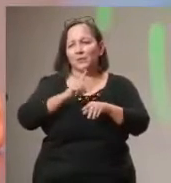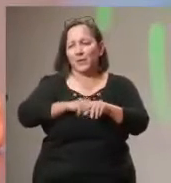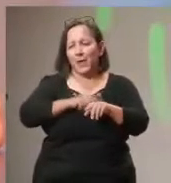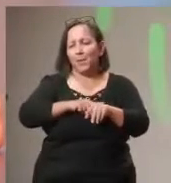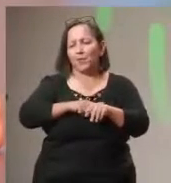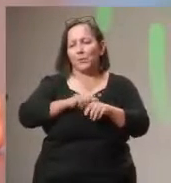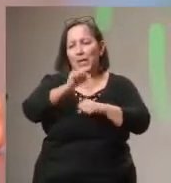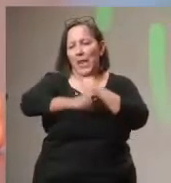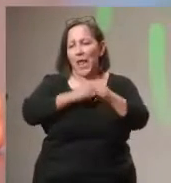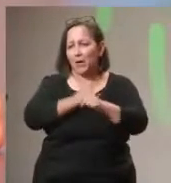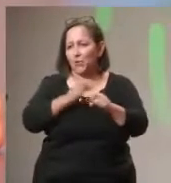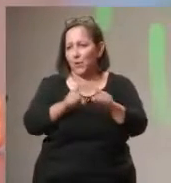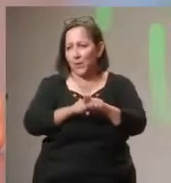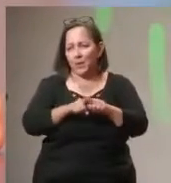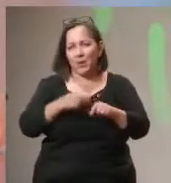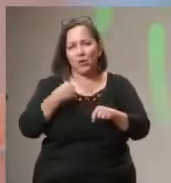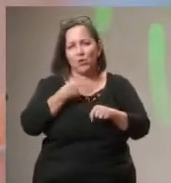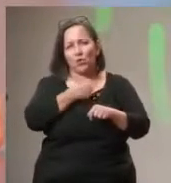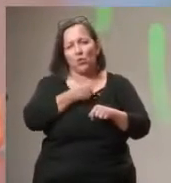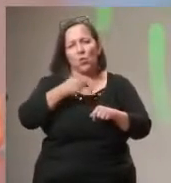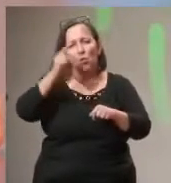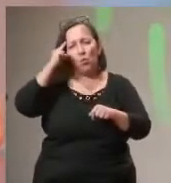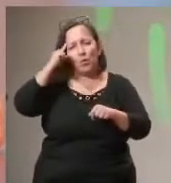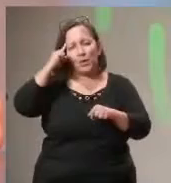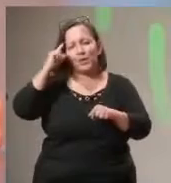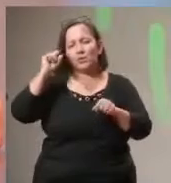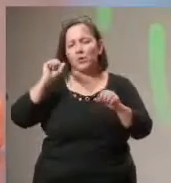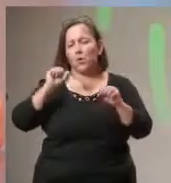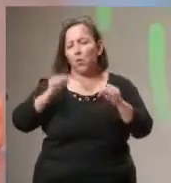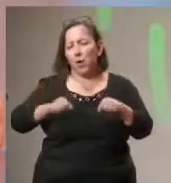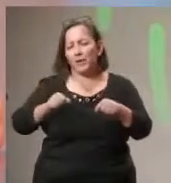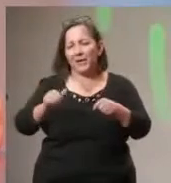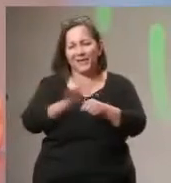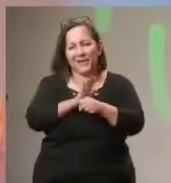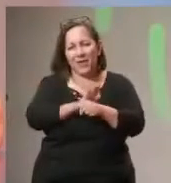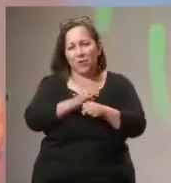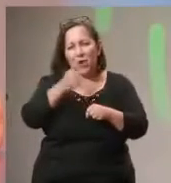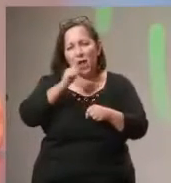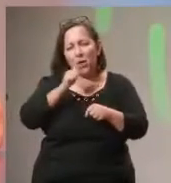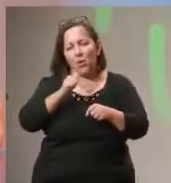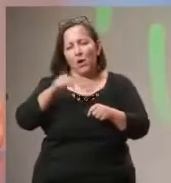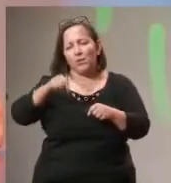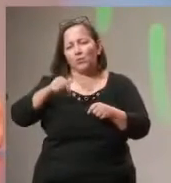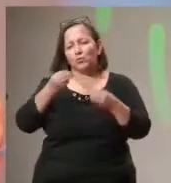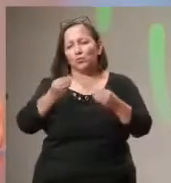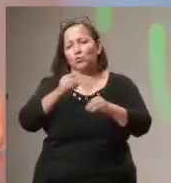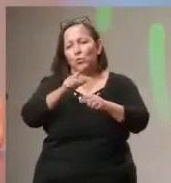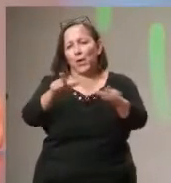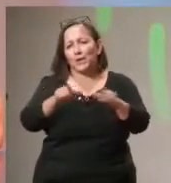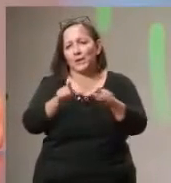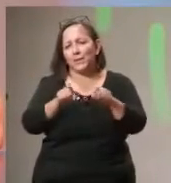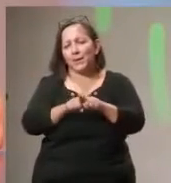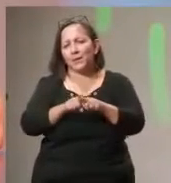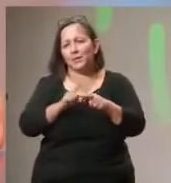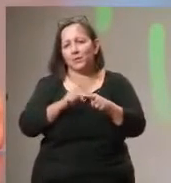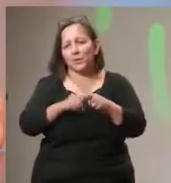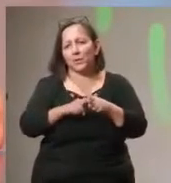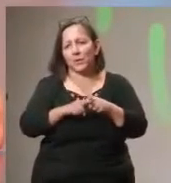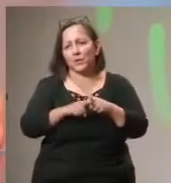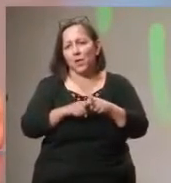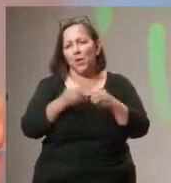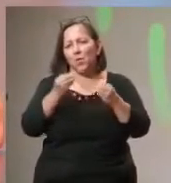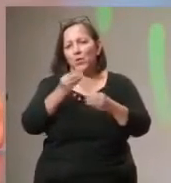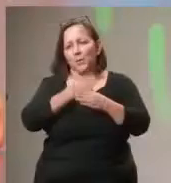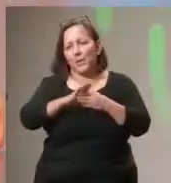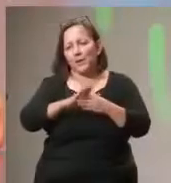poco probable pensar que esas aguas están realmente recargando nuestros acuíferos, porque los datos de calidad de agua del agua potable son realmente muy buenos. Muchas